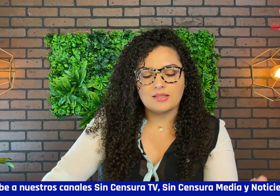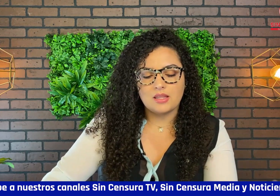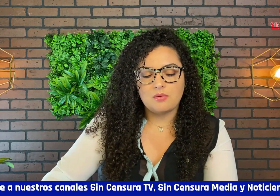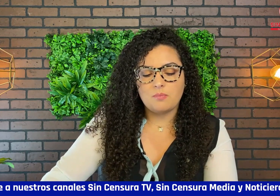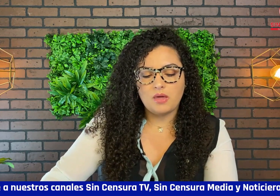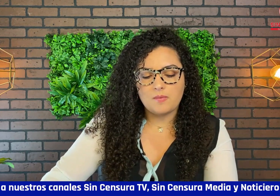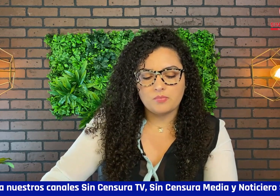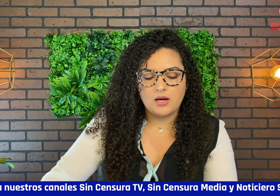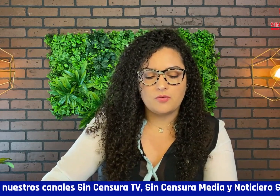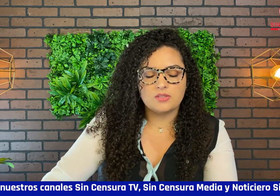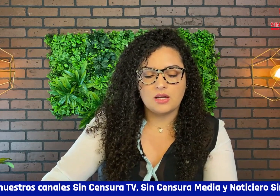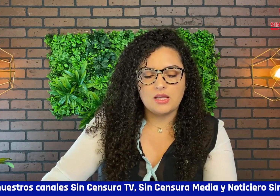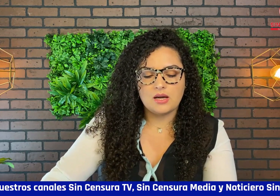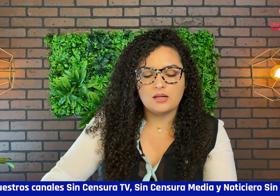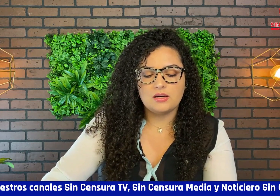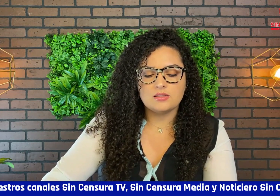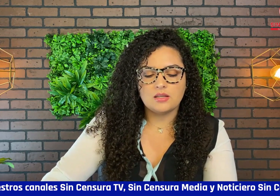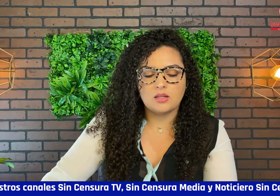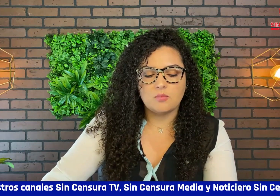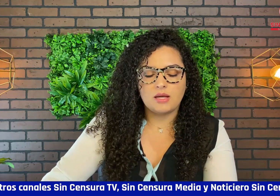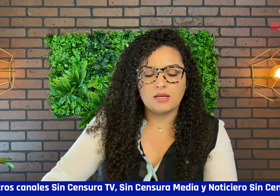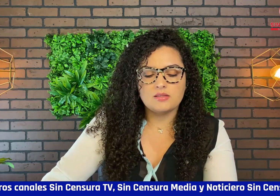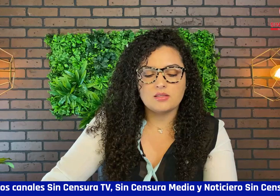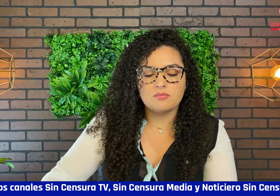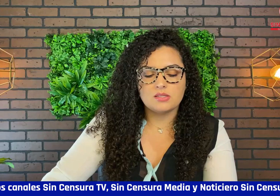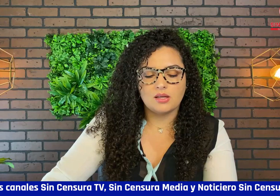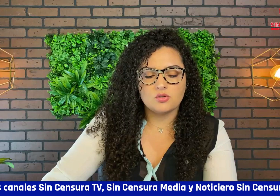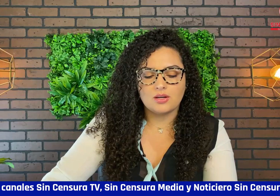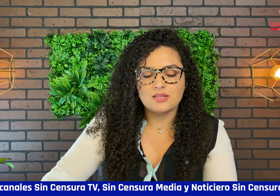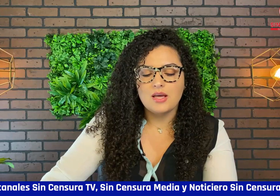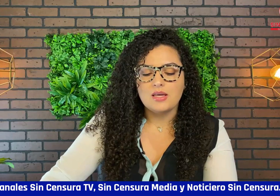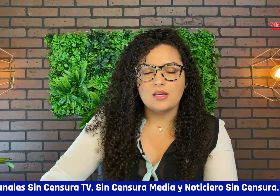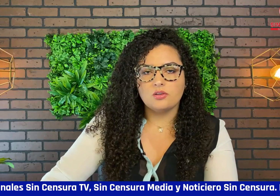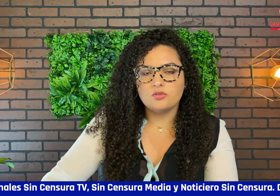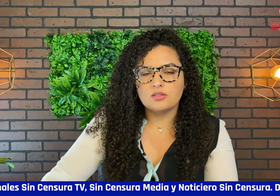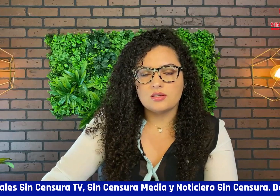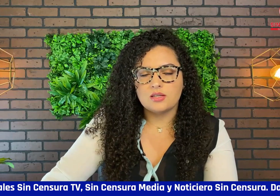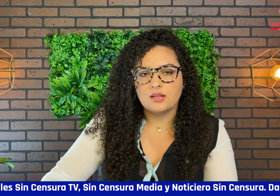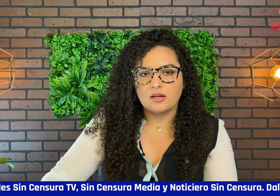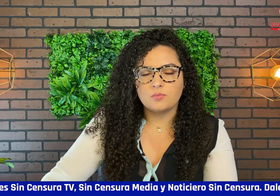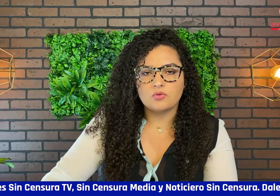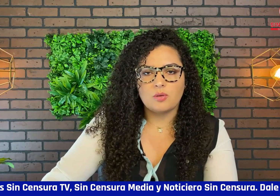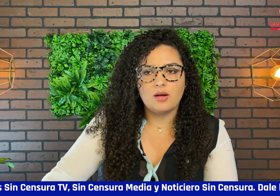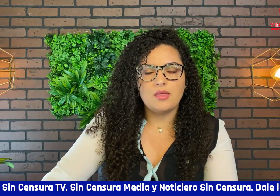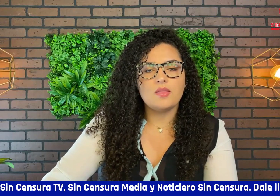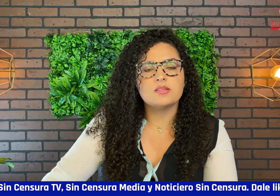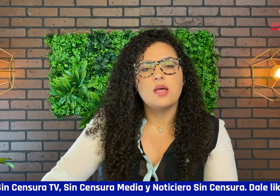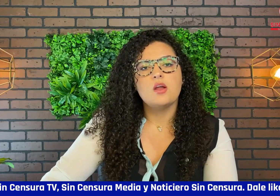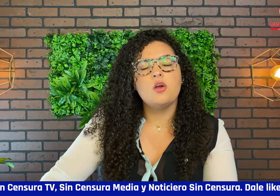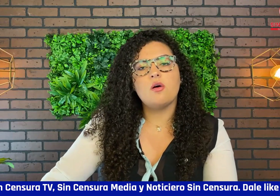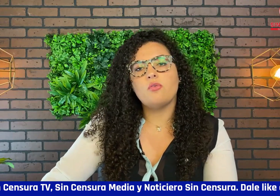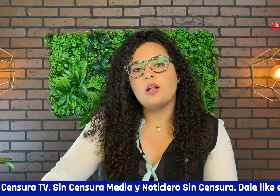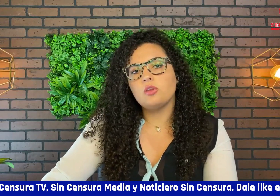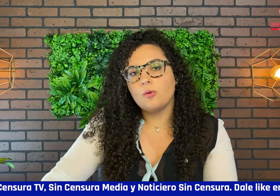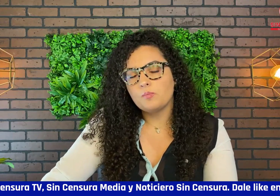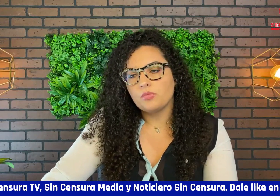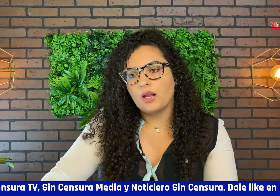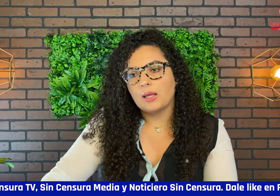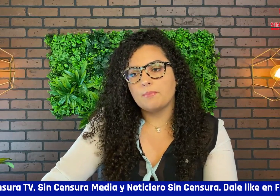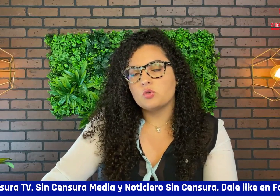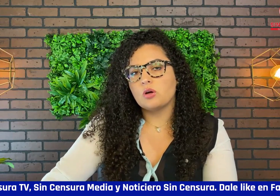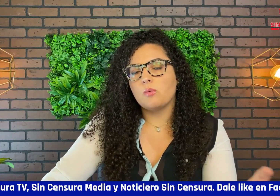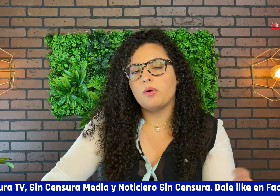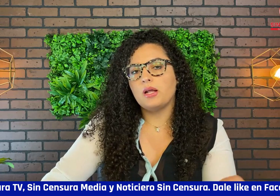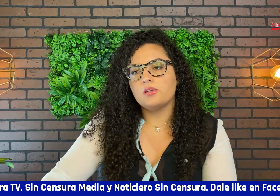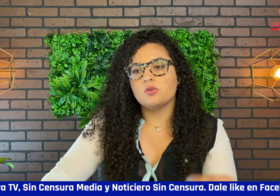búsqueda y se daba pie a la Fiscalía General del Estado para que inicie las investigaciones y entonces deslindar responsabilidades. No faltó el